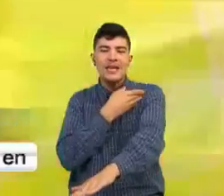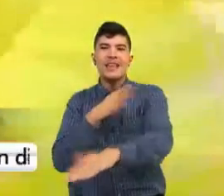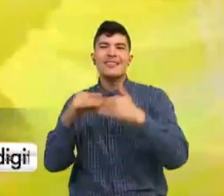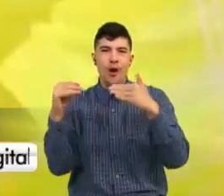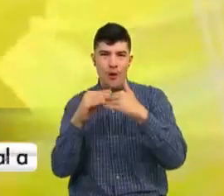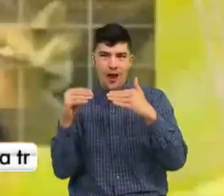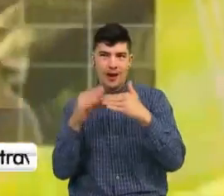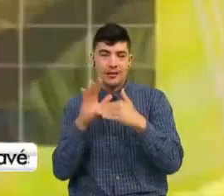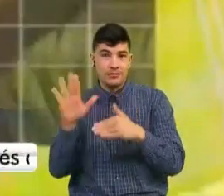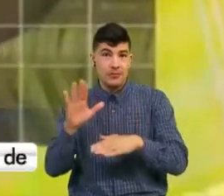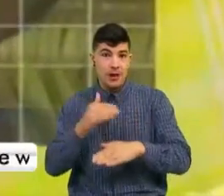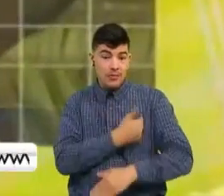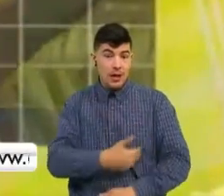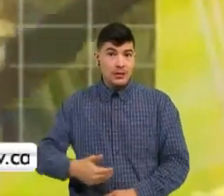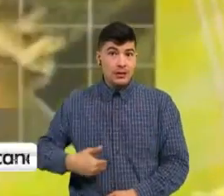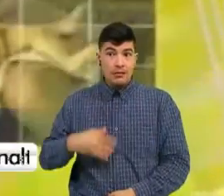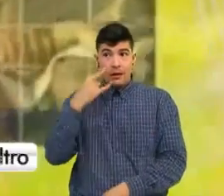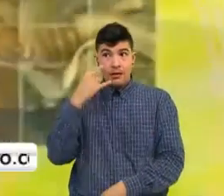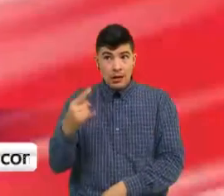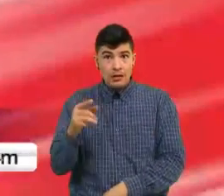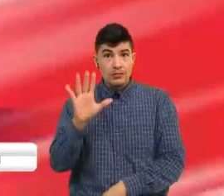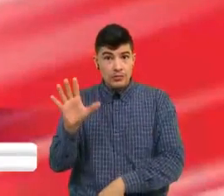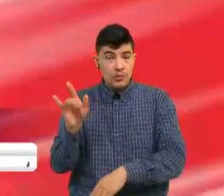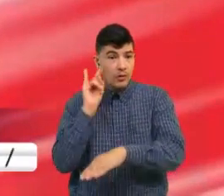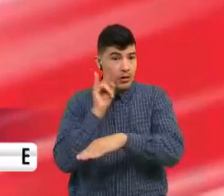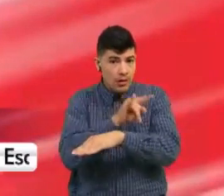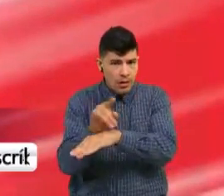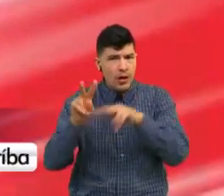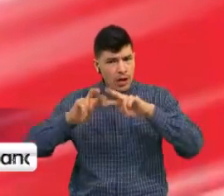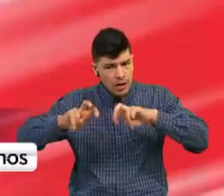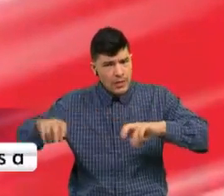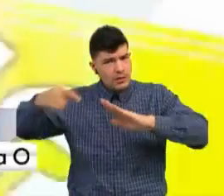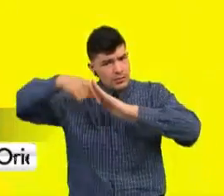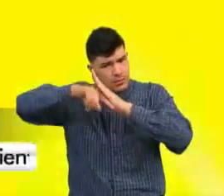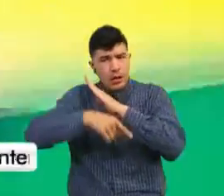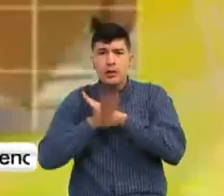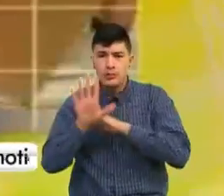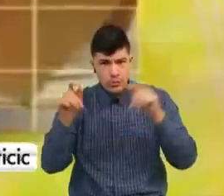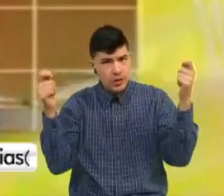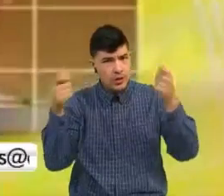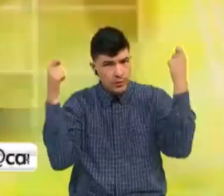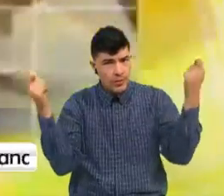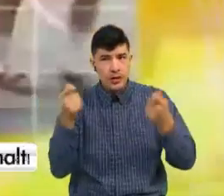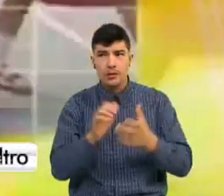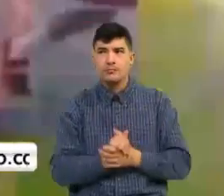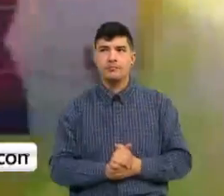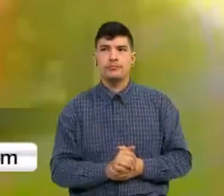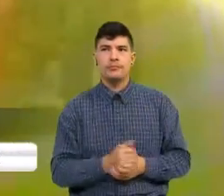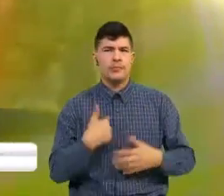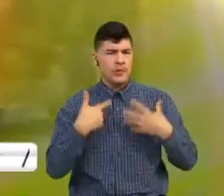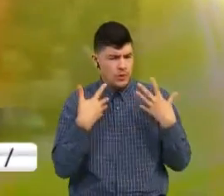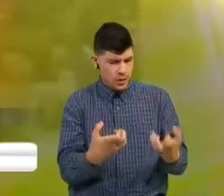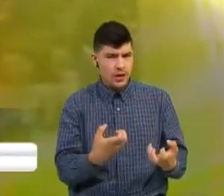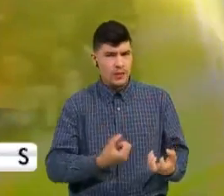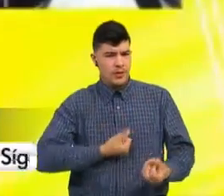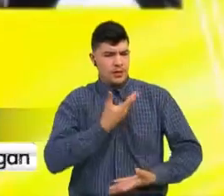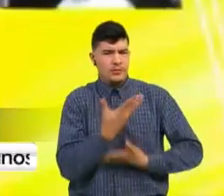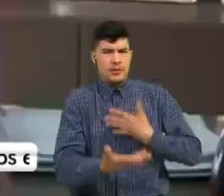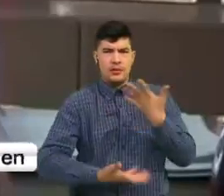República manifestó su interés que los entes de control investiguen a fondo dicha campaña. Quiero expresar mi